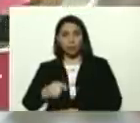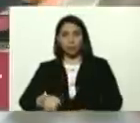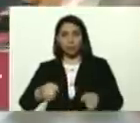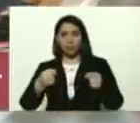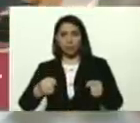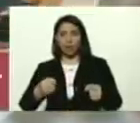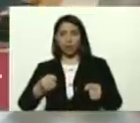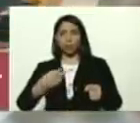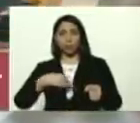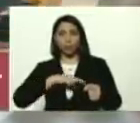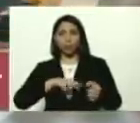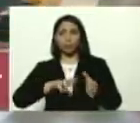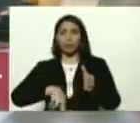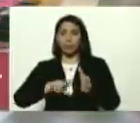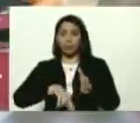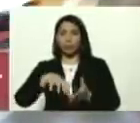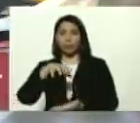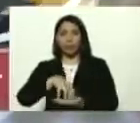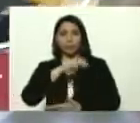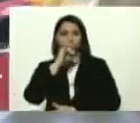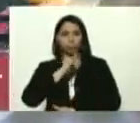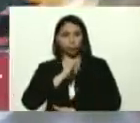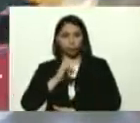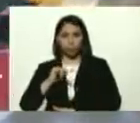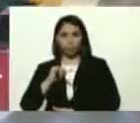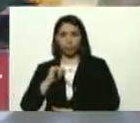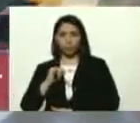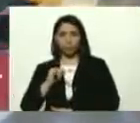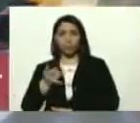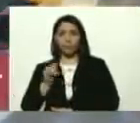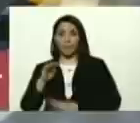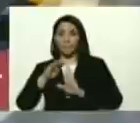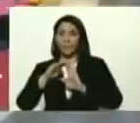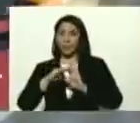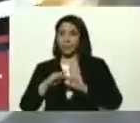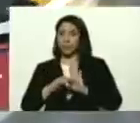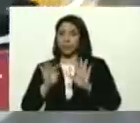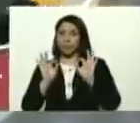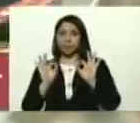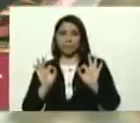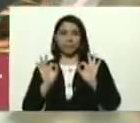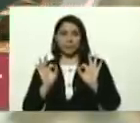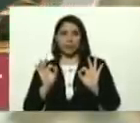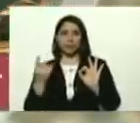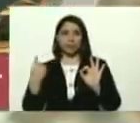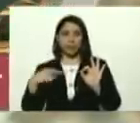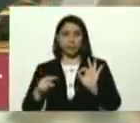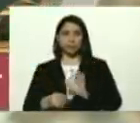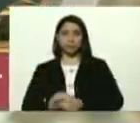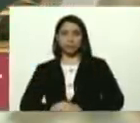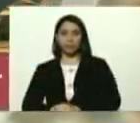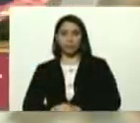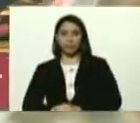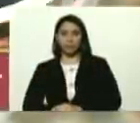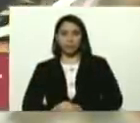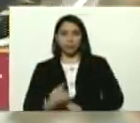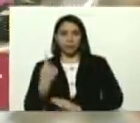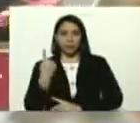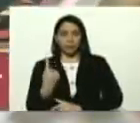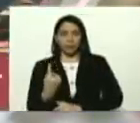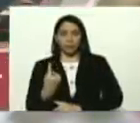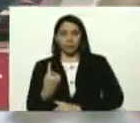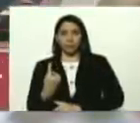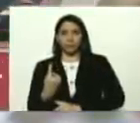y por eso en el estado Zulia hay medidas especiales. Tenemos una